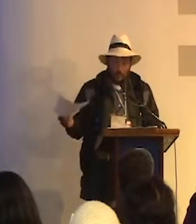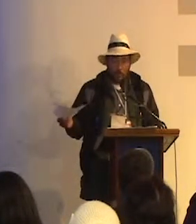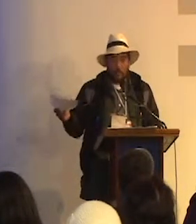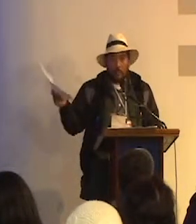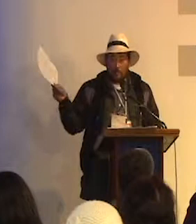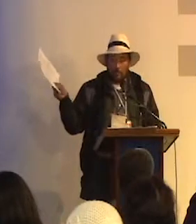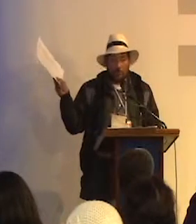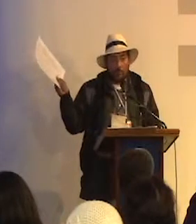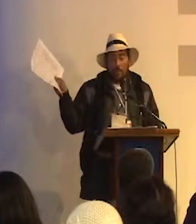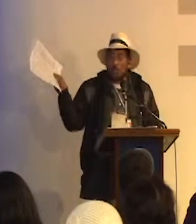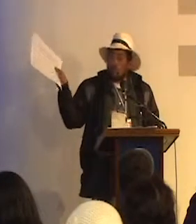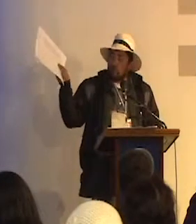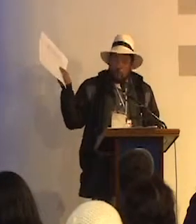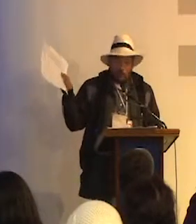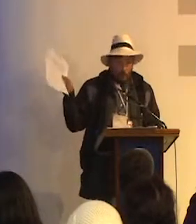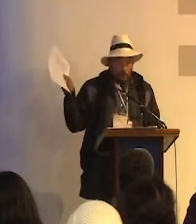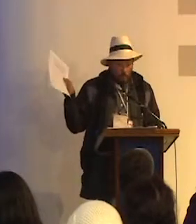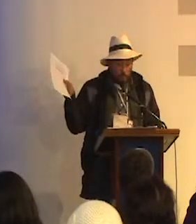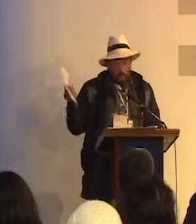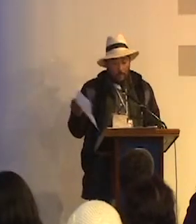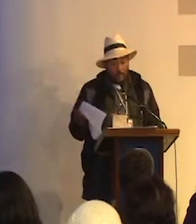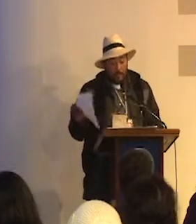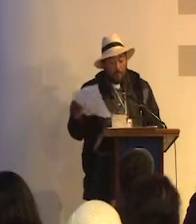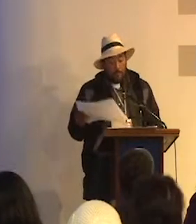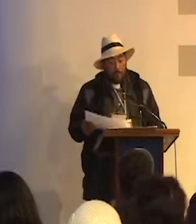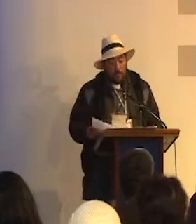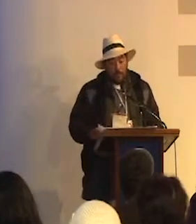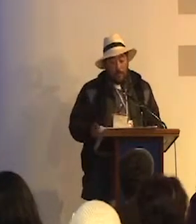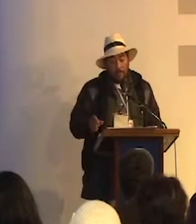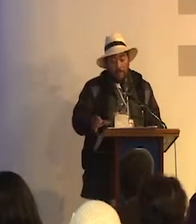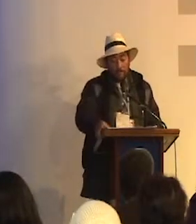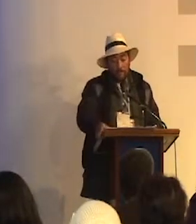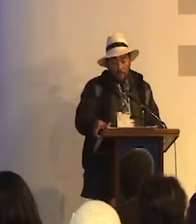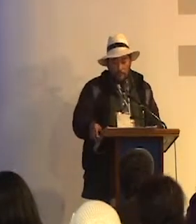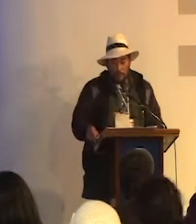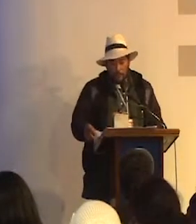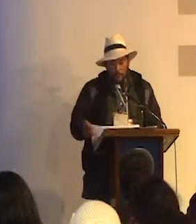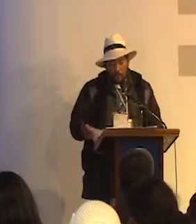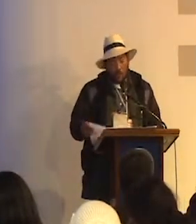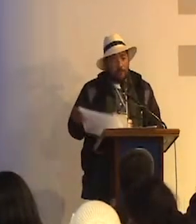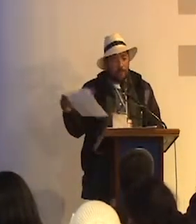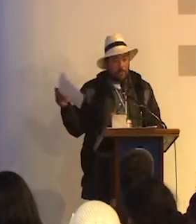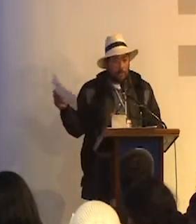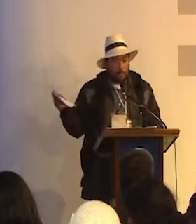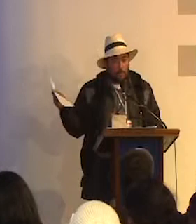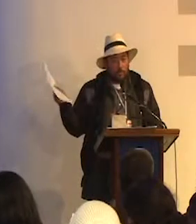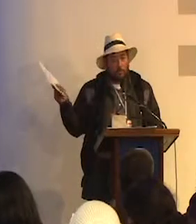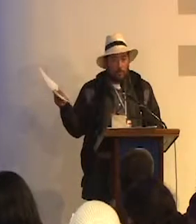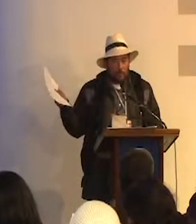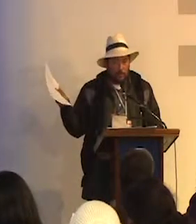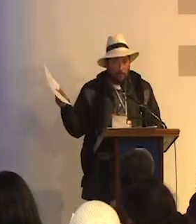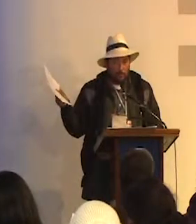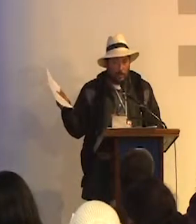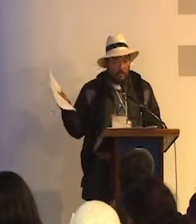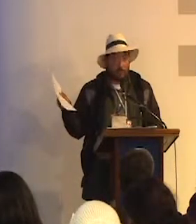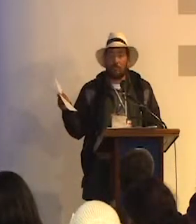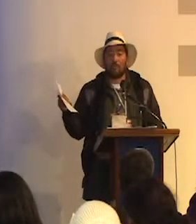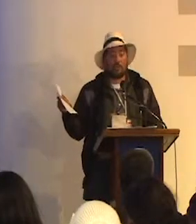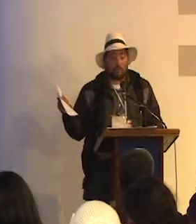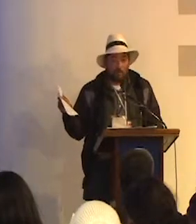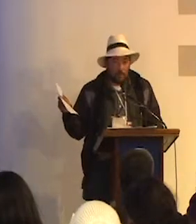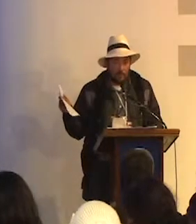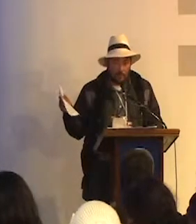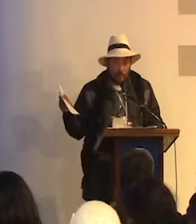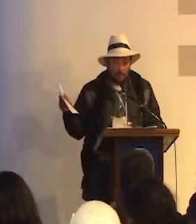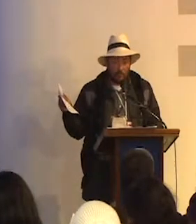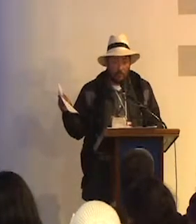ladrones. Y desafortunadamente por eso nosotros hemos tomado la medida de retomar la vía, de hecho, porque nosotros hicimos un preacuerdo con el